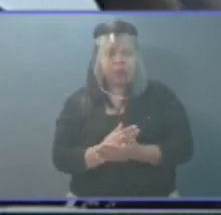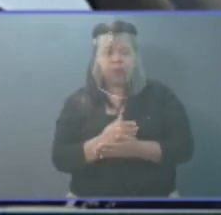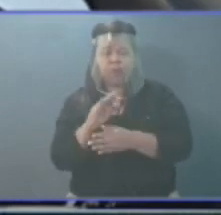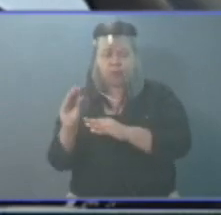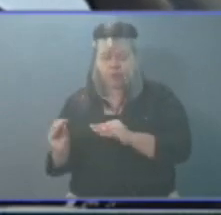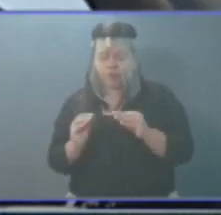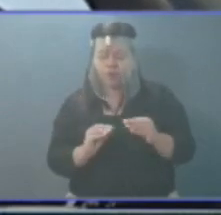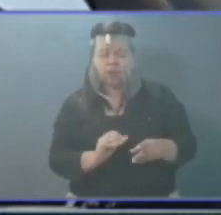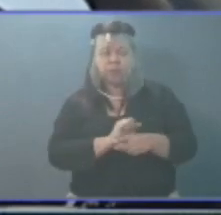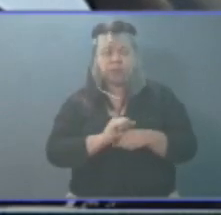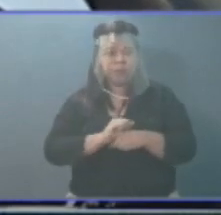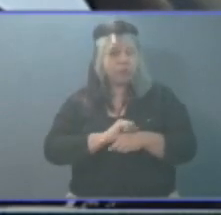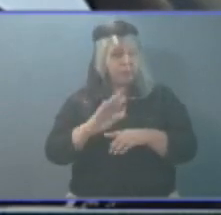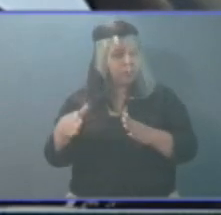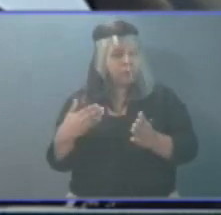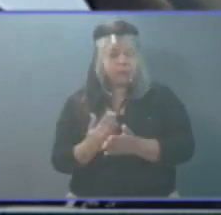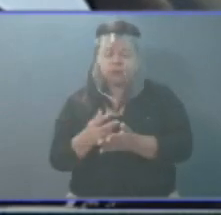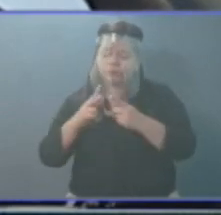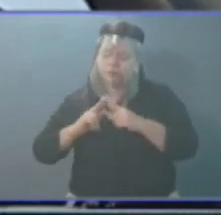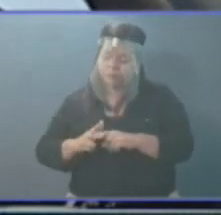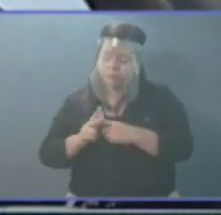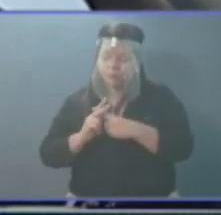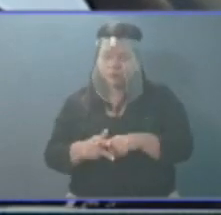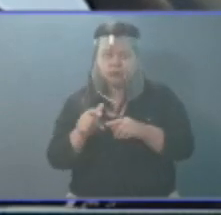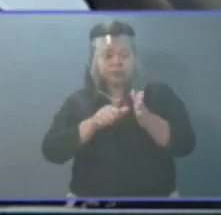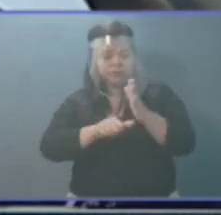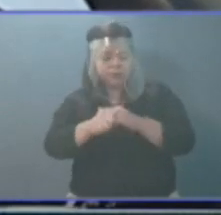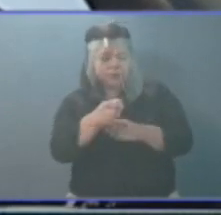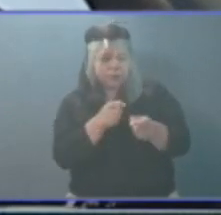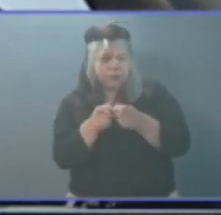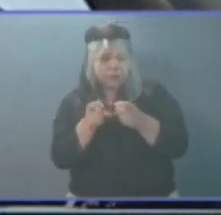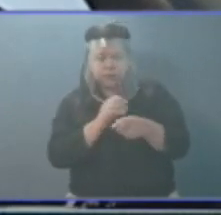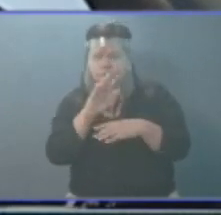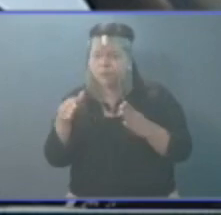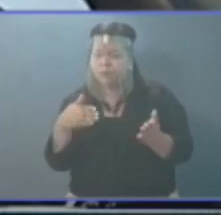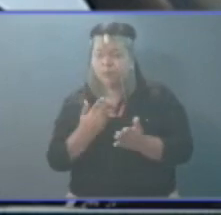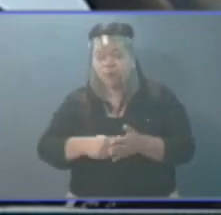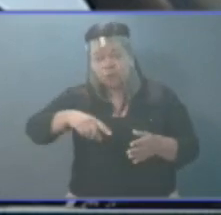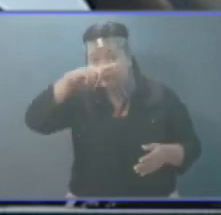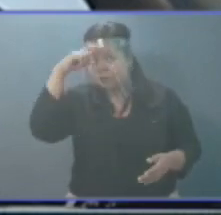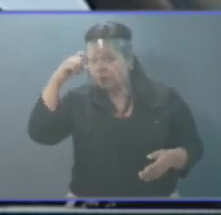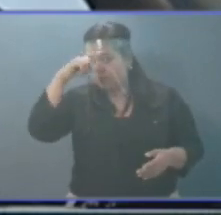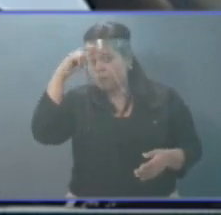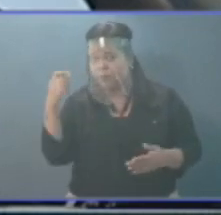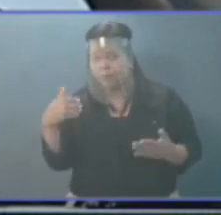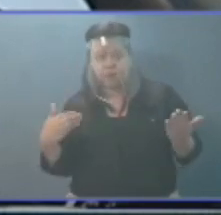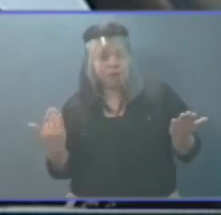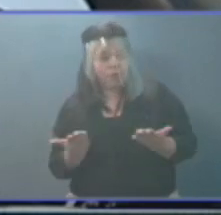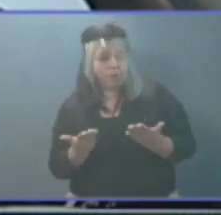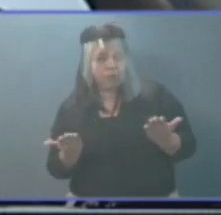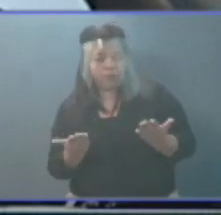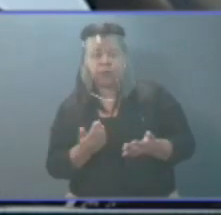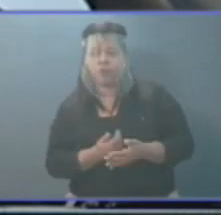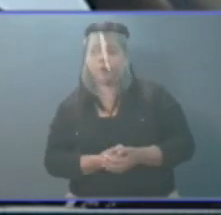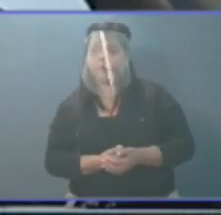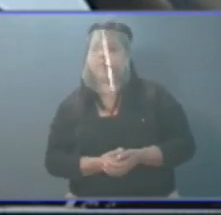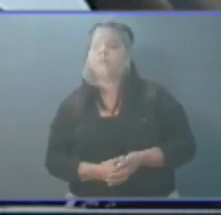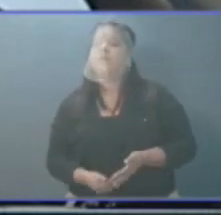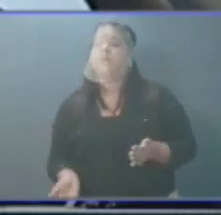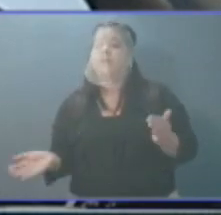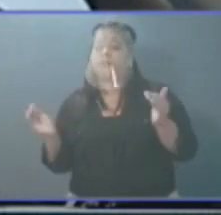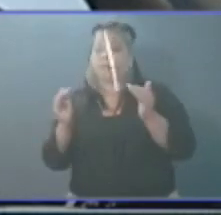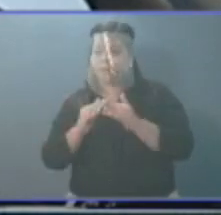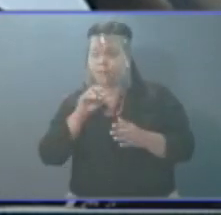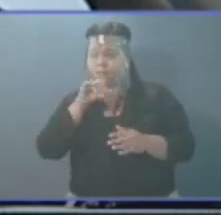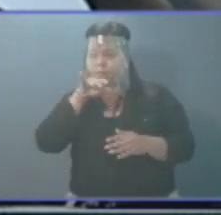ejecución, operación, mantenimiento, administración y explotación de las obras necesarias convenientes. Finalmente, se